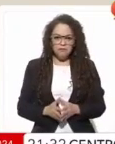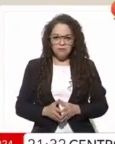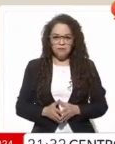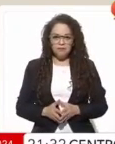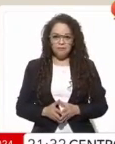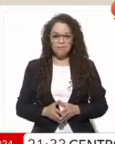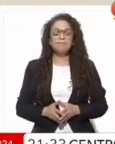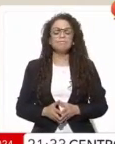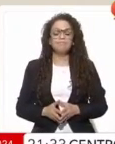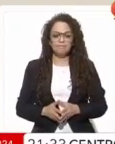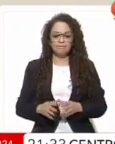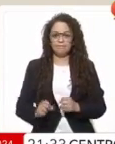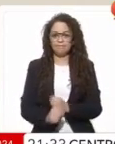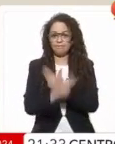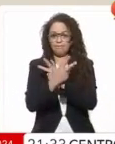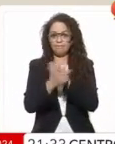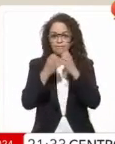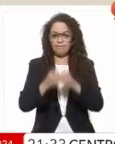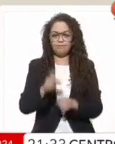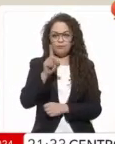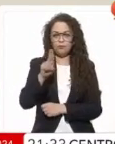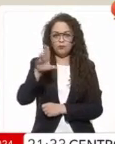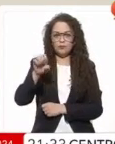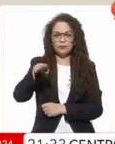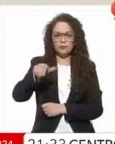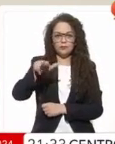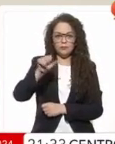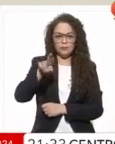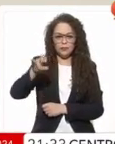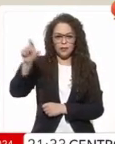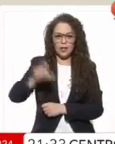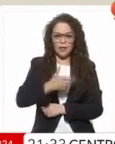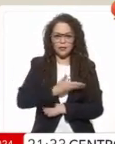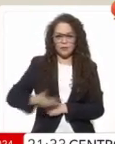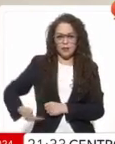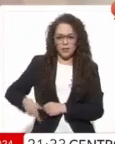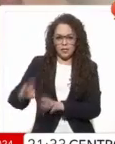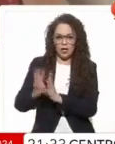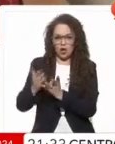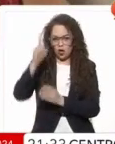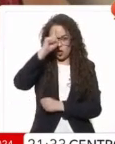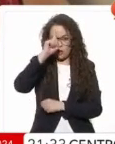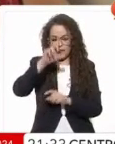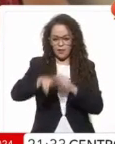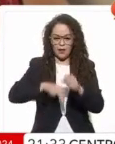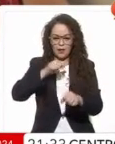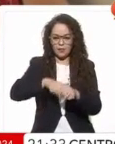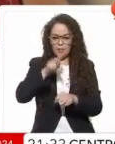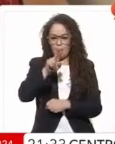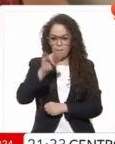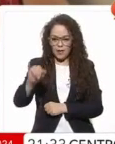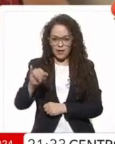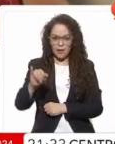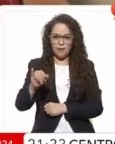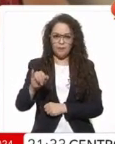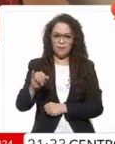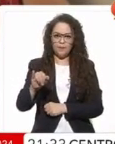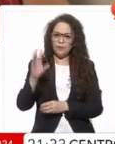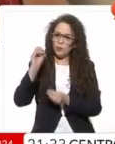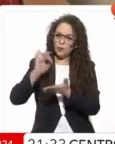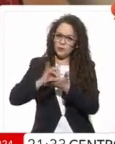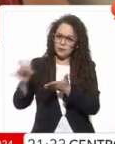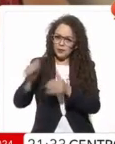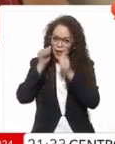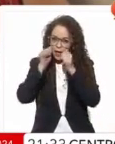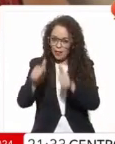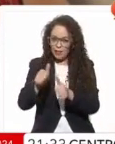Finalmente nos acompaña a la distancia Dulce María Sauri, expresidenta del Comité Ejecutivo Nacional del PRI y también consejera. Dulce María, le agradecemos por este tiempo